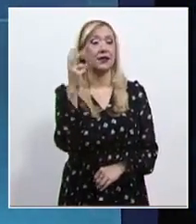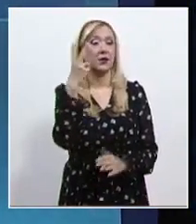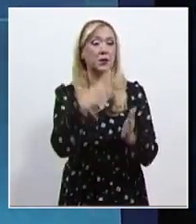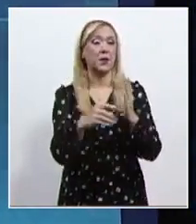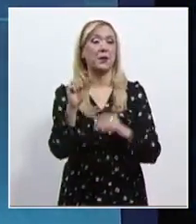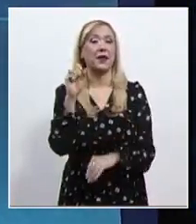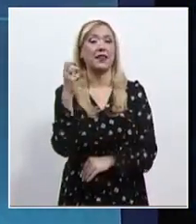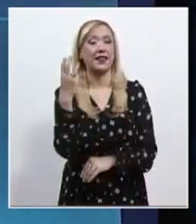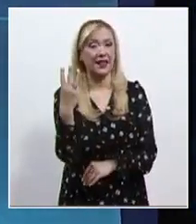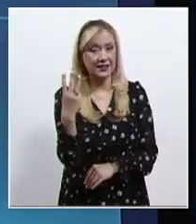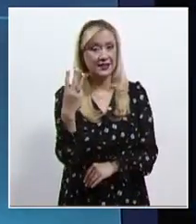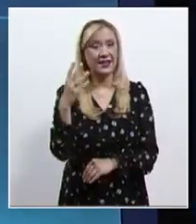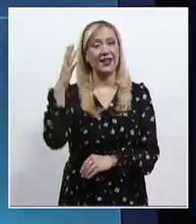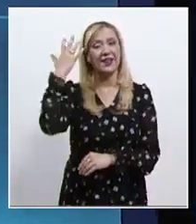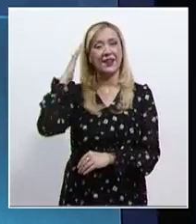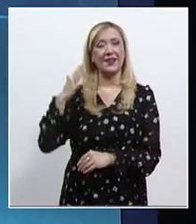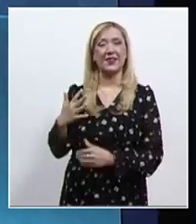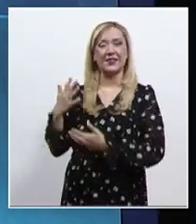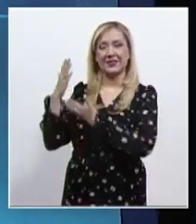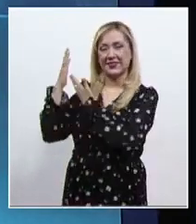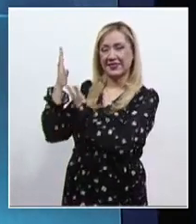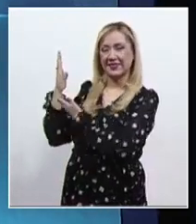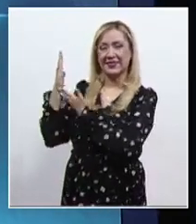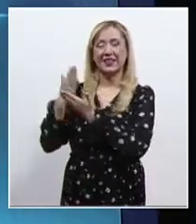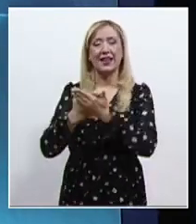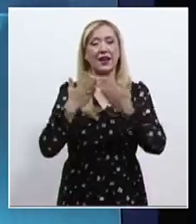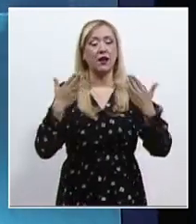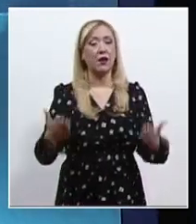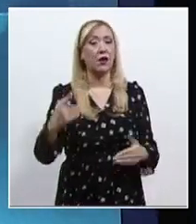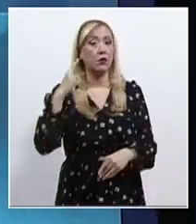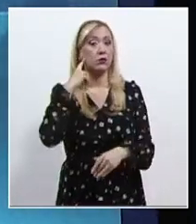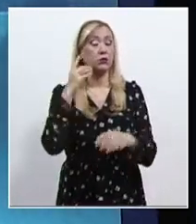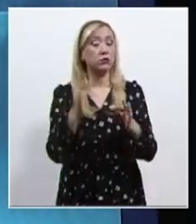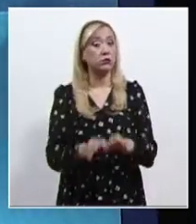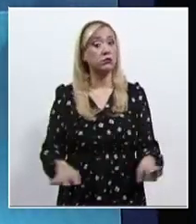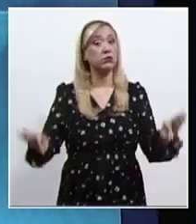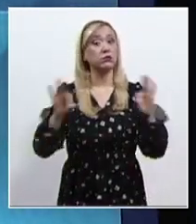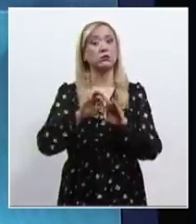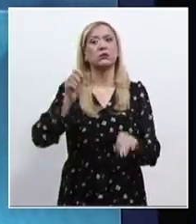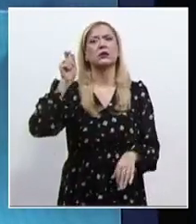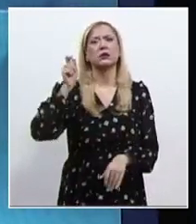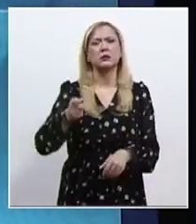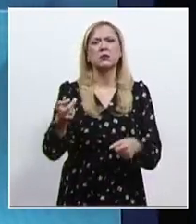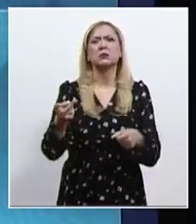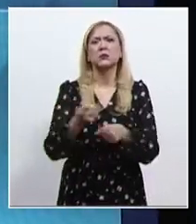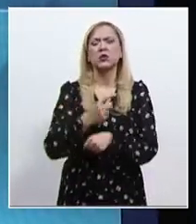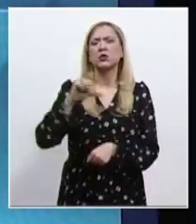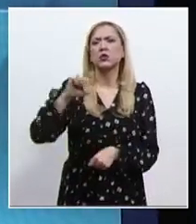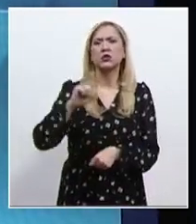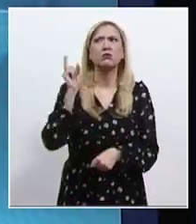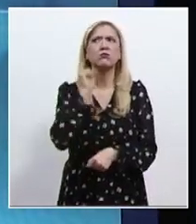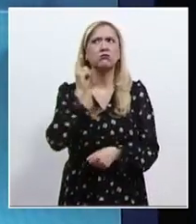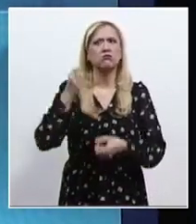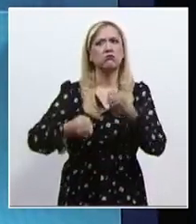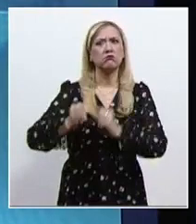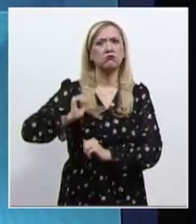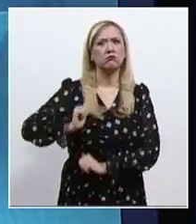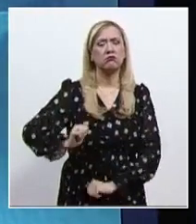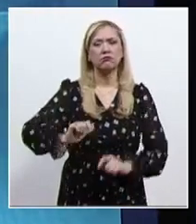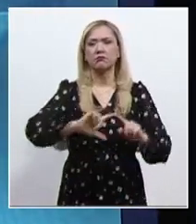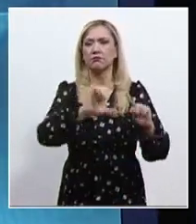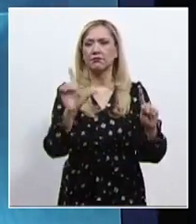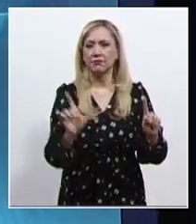2023 soy Lorena Sánchez Cabrera y en los próximos minutos tendré el gusto de presentarle la información más reciente del poder judicial de la federación